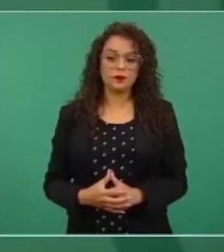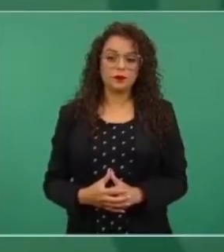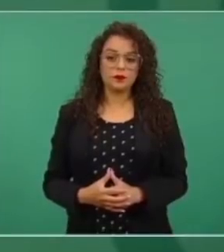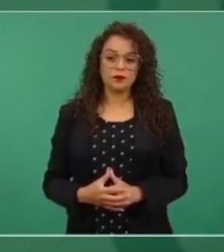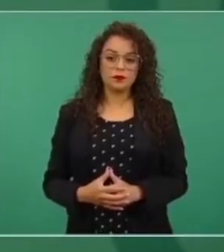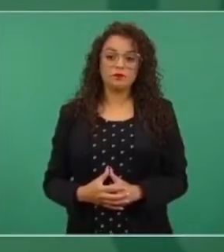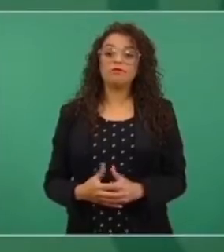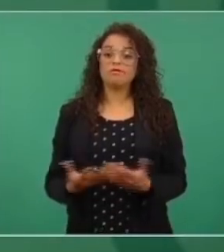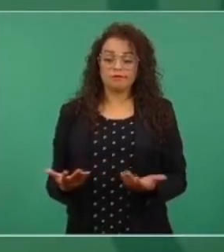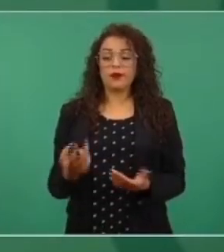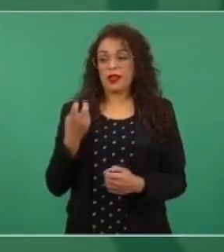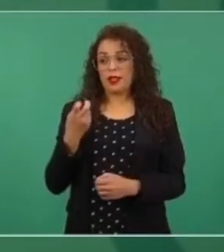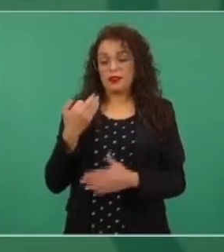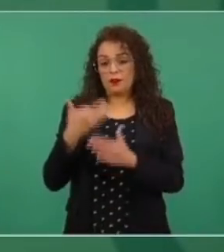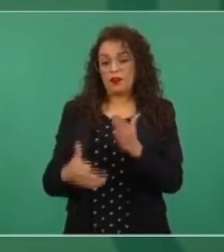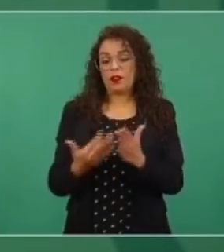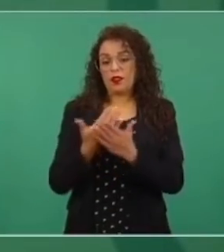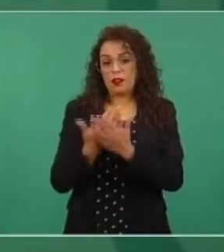queremos